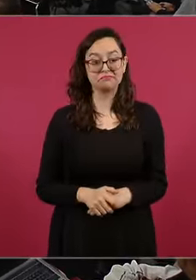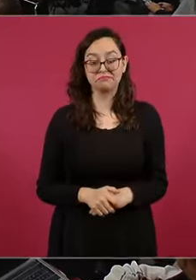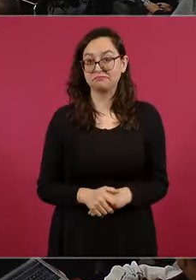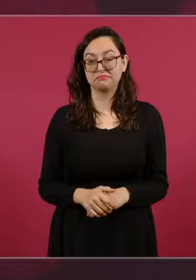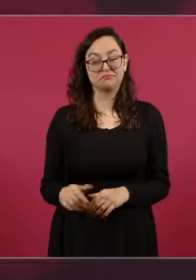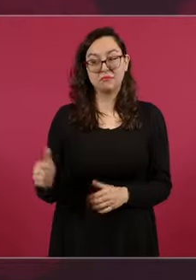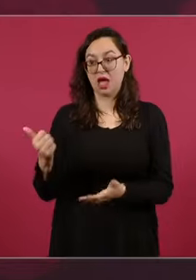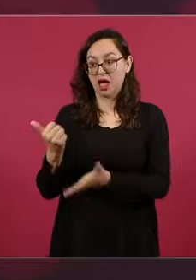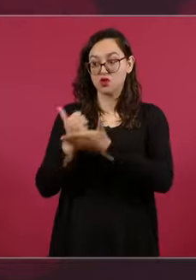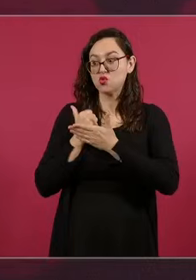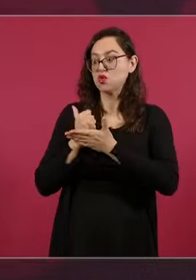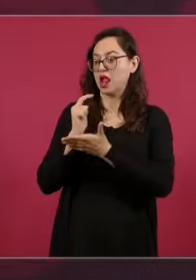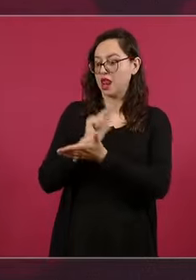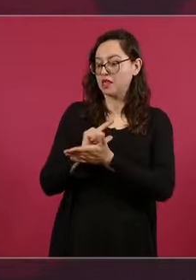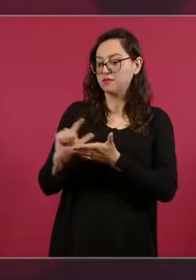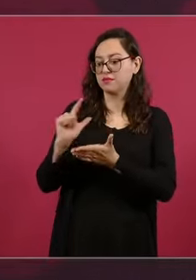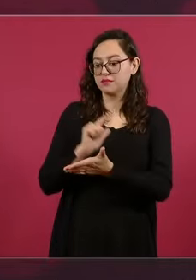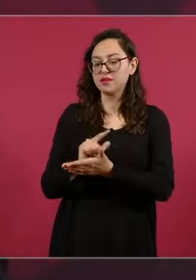y